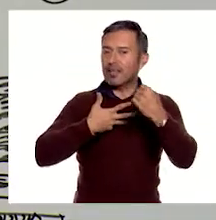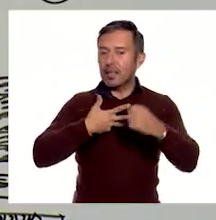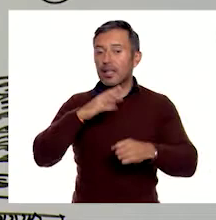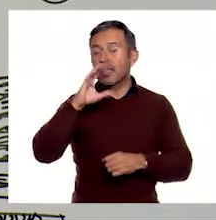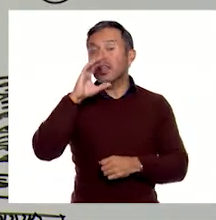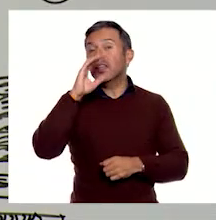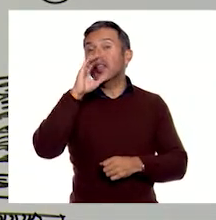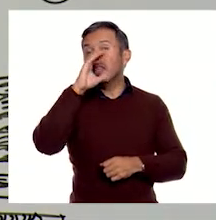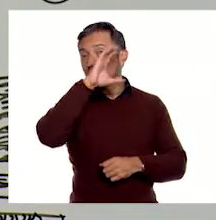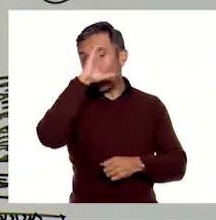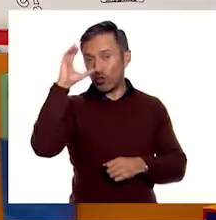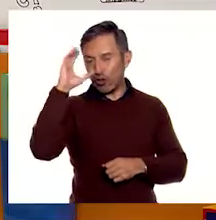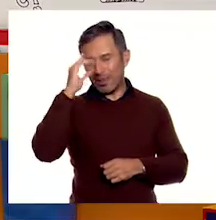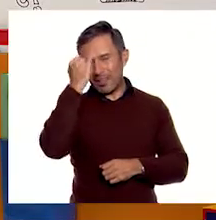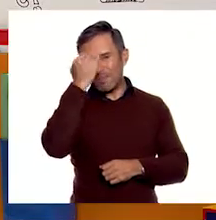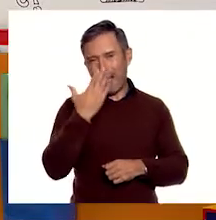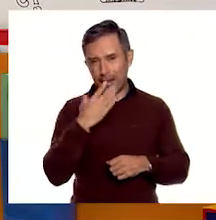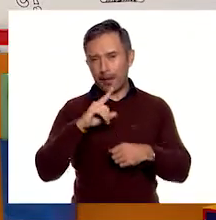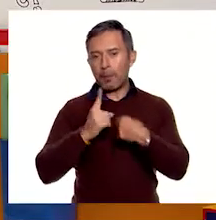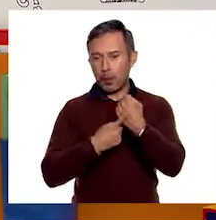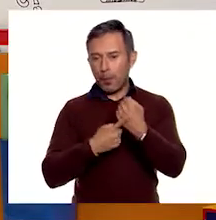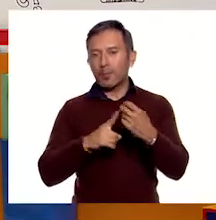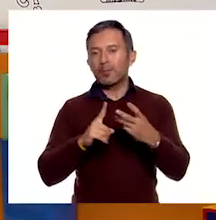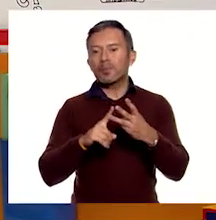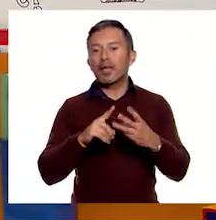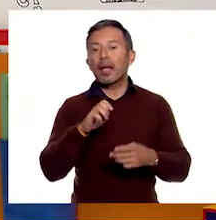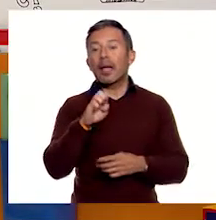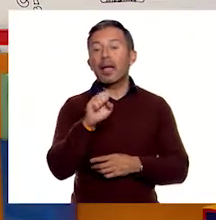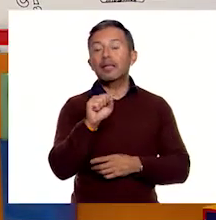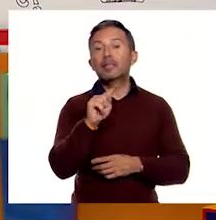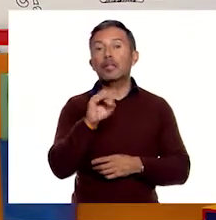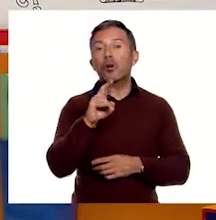los estereogramas y